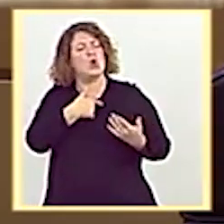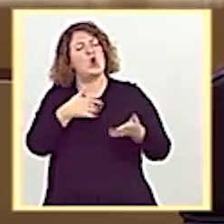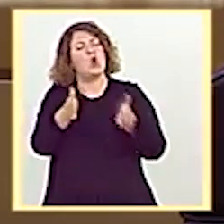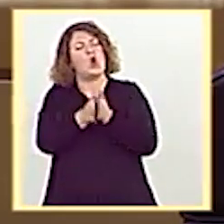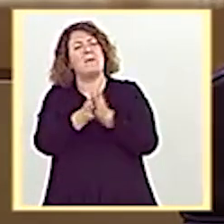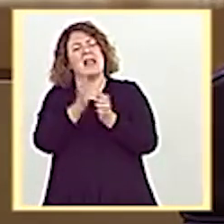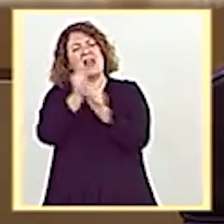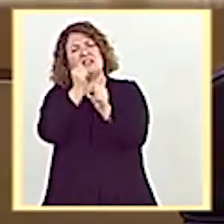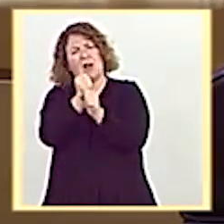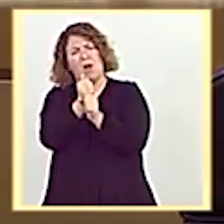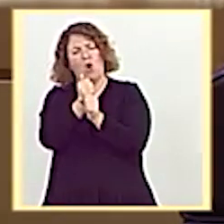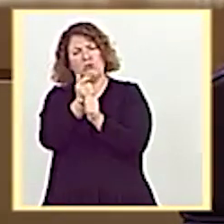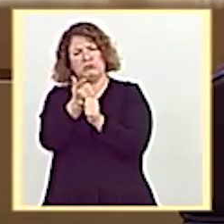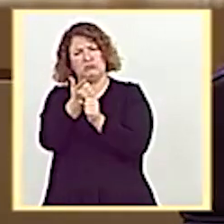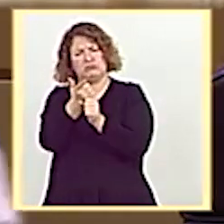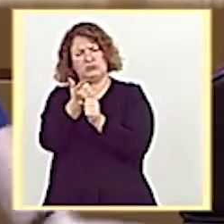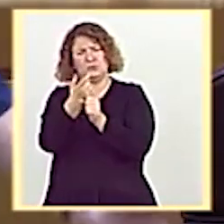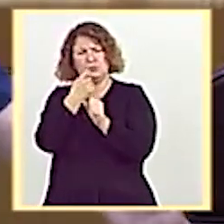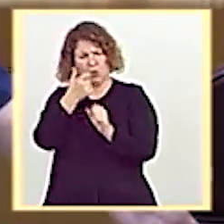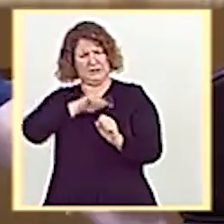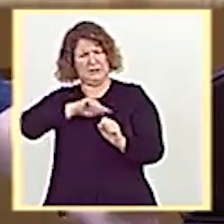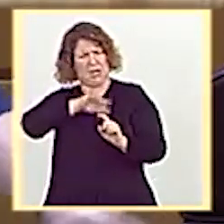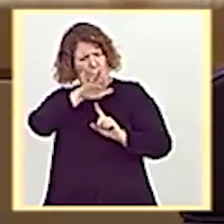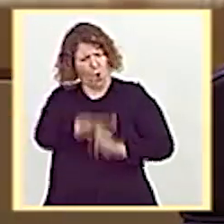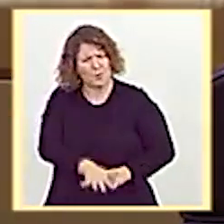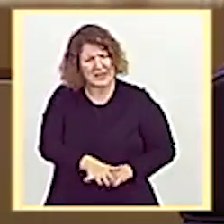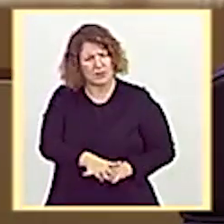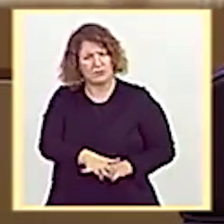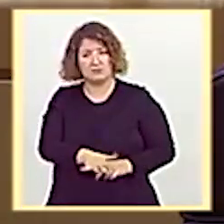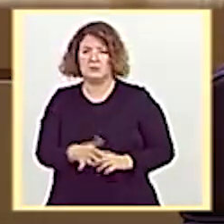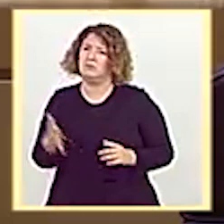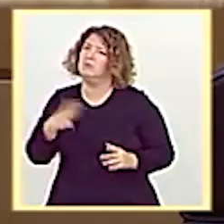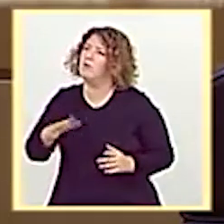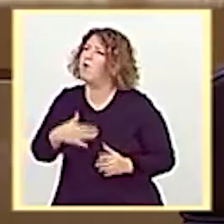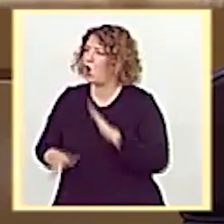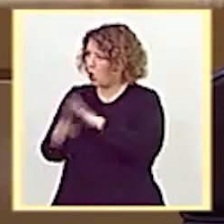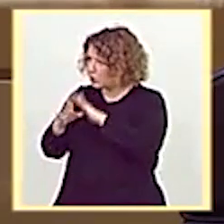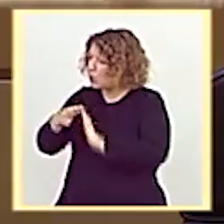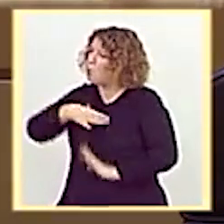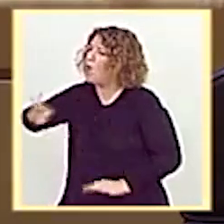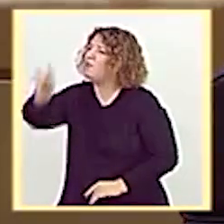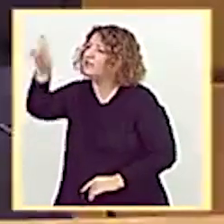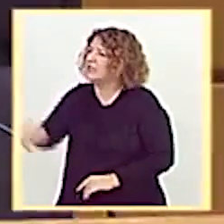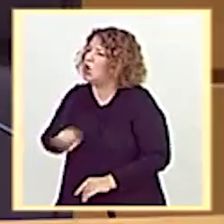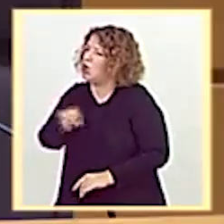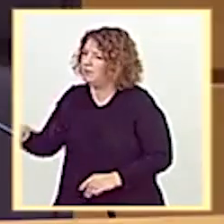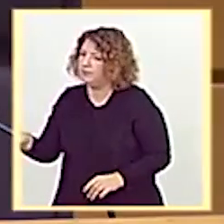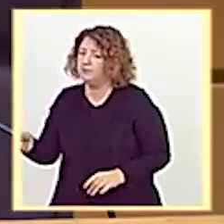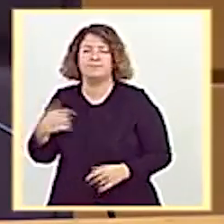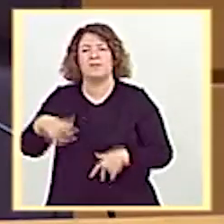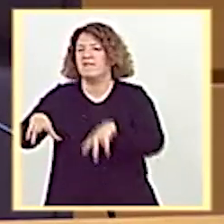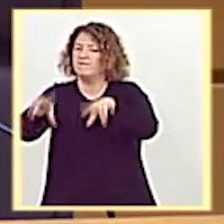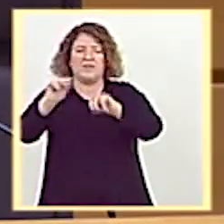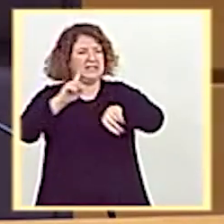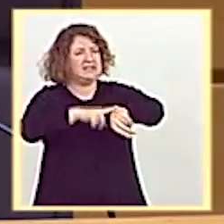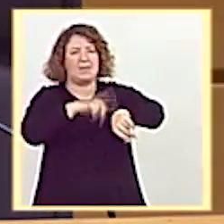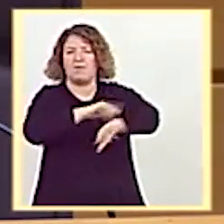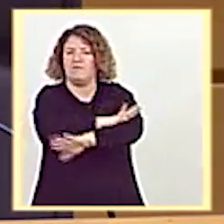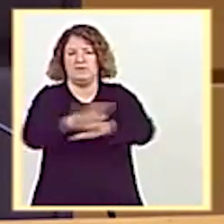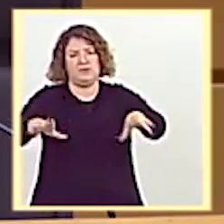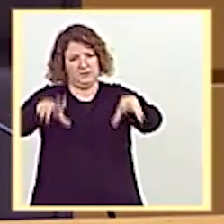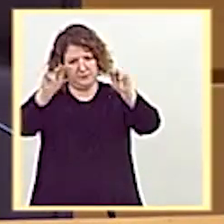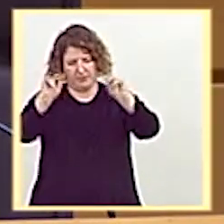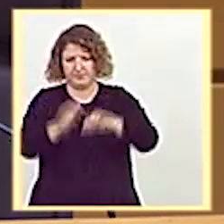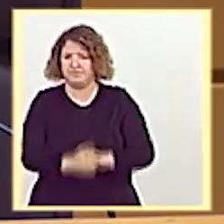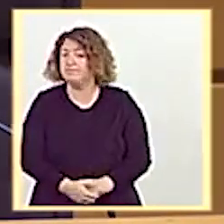por el vicepresidente. Por favor, señora presidenta, ¿voy a poder continuar? Señoría, ha terminado su tiempo. Muchas